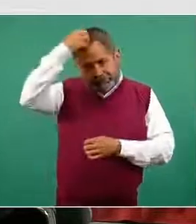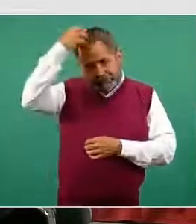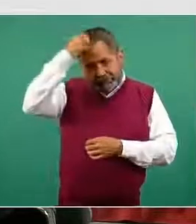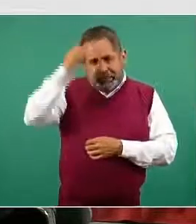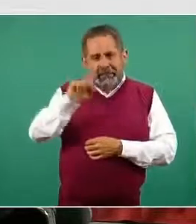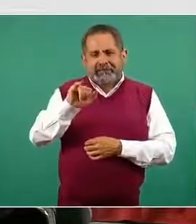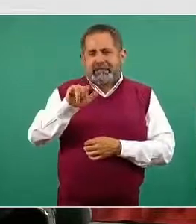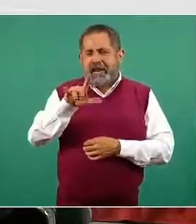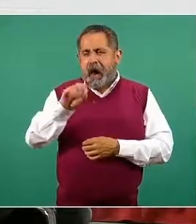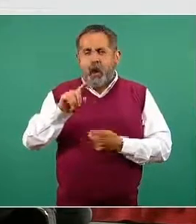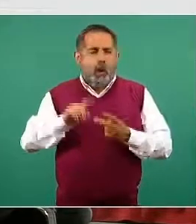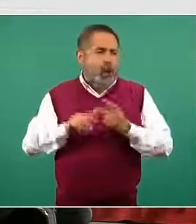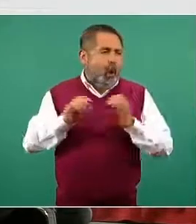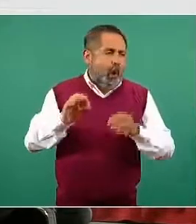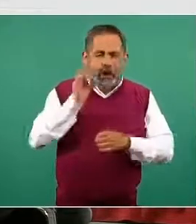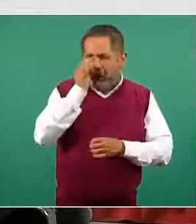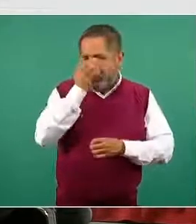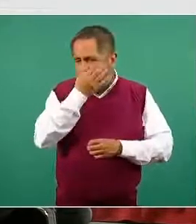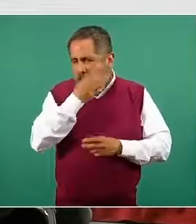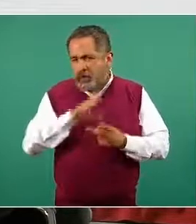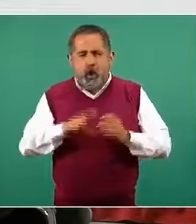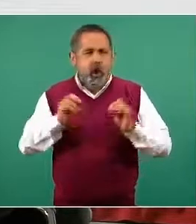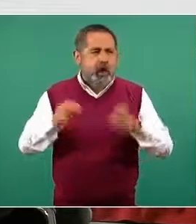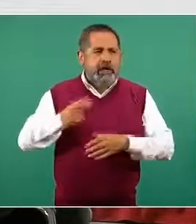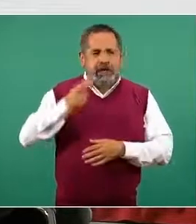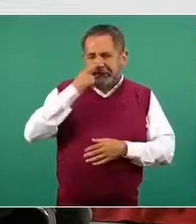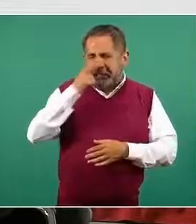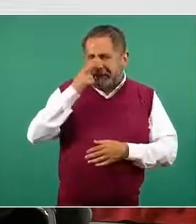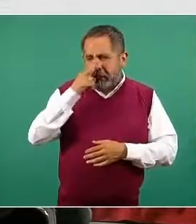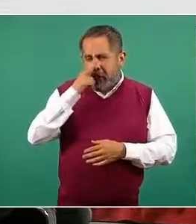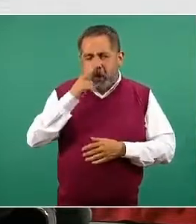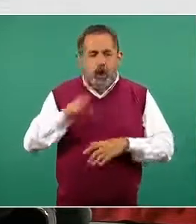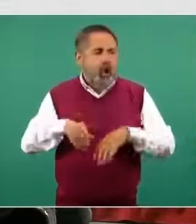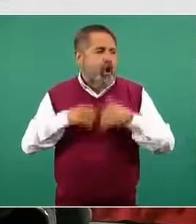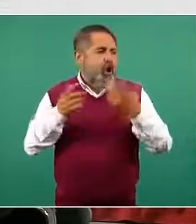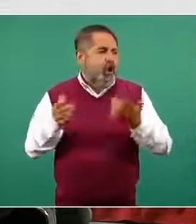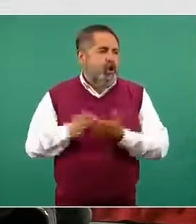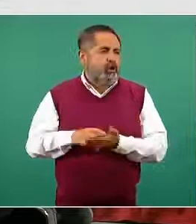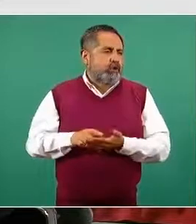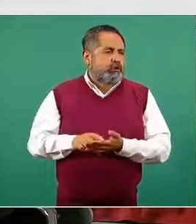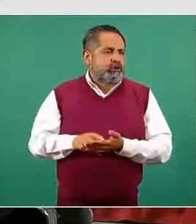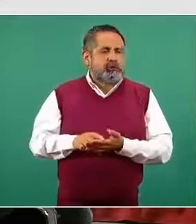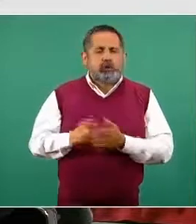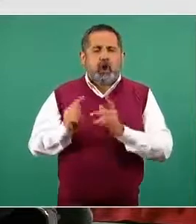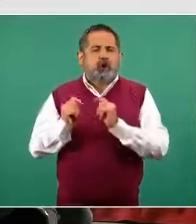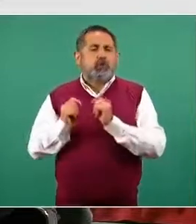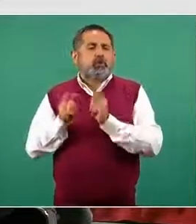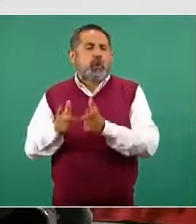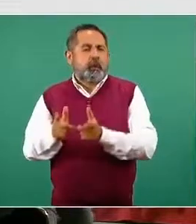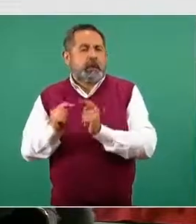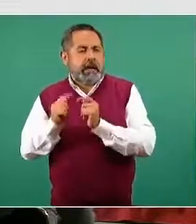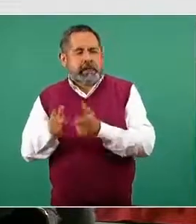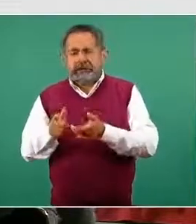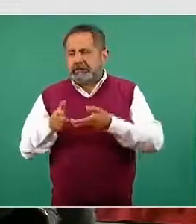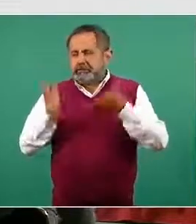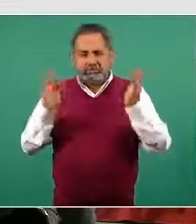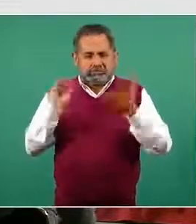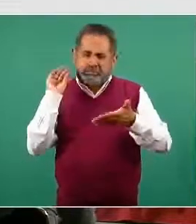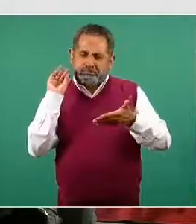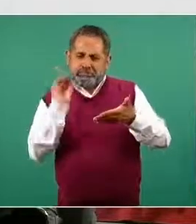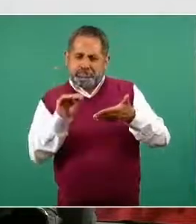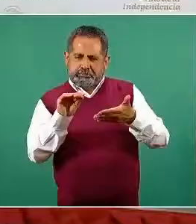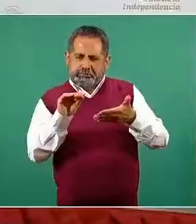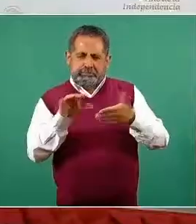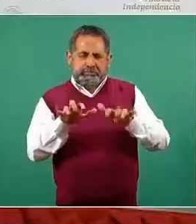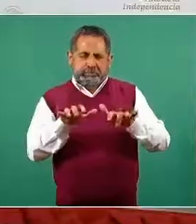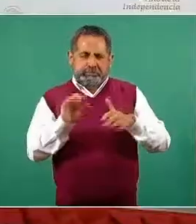Irapuato, en Nezahualcóyotl, en Tuxtla Gutiérrez, Chiapas. Podemos ponerlo y con